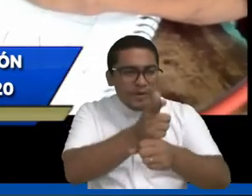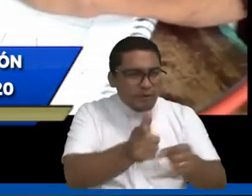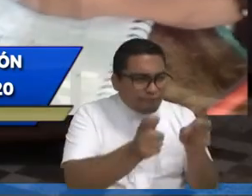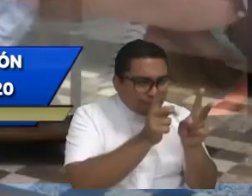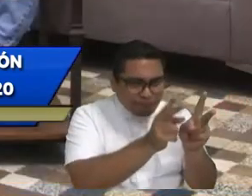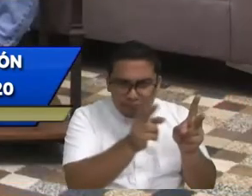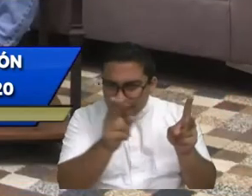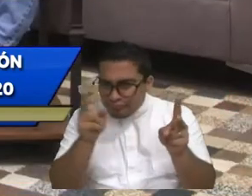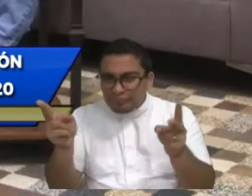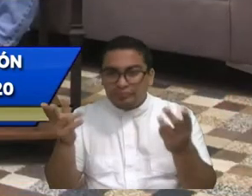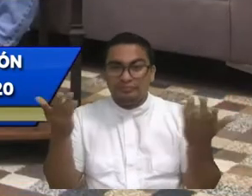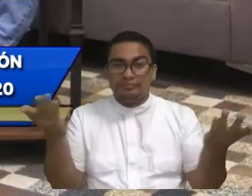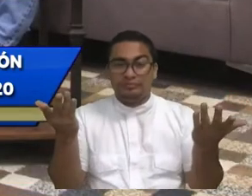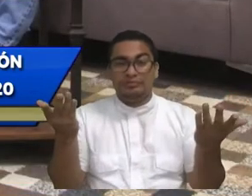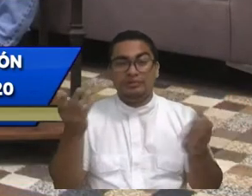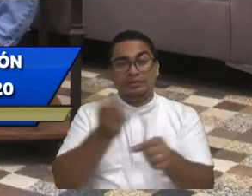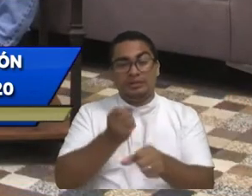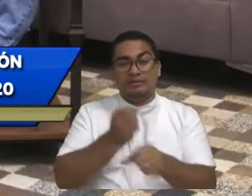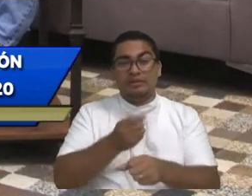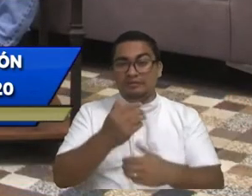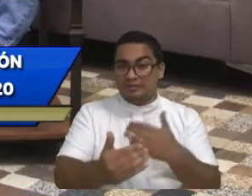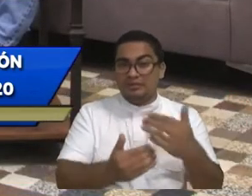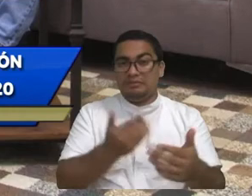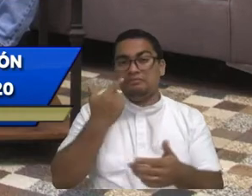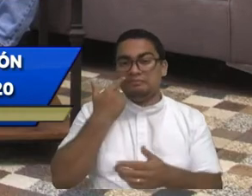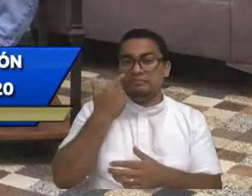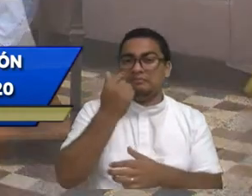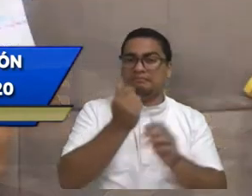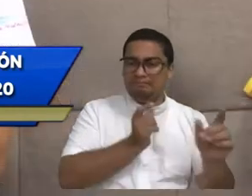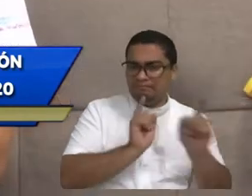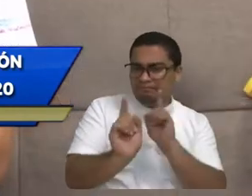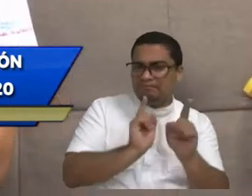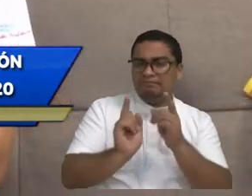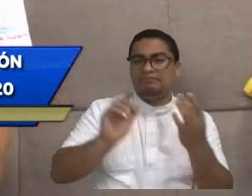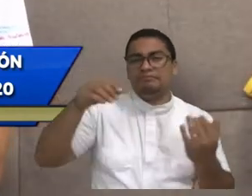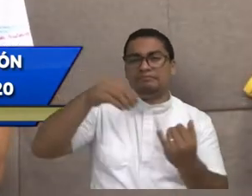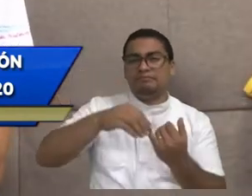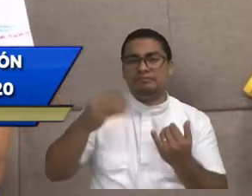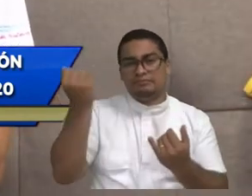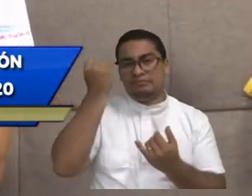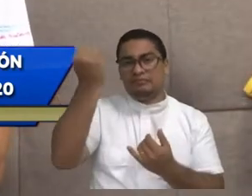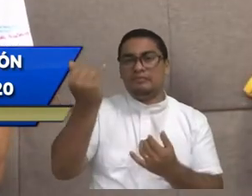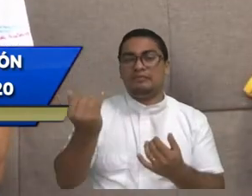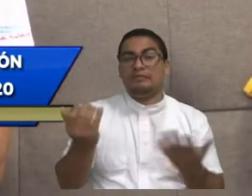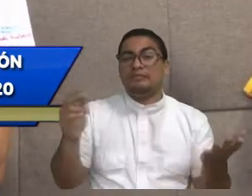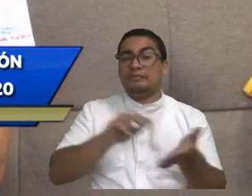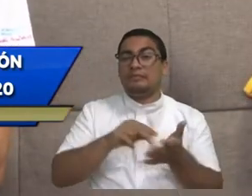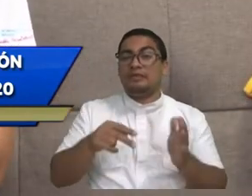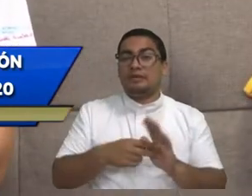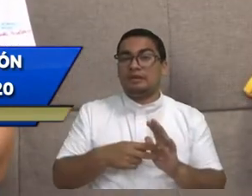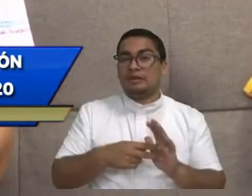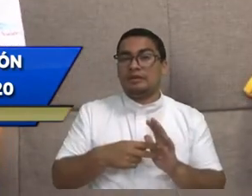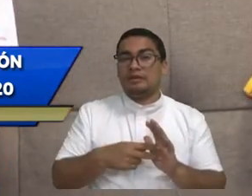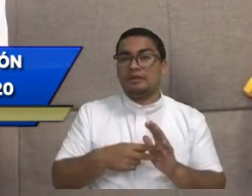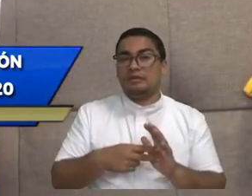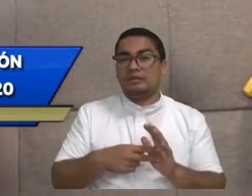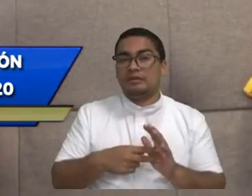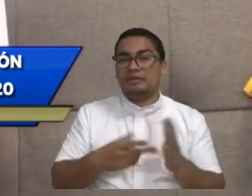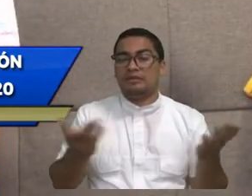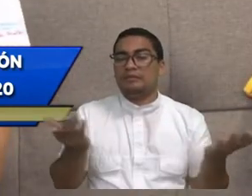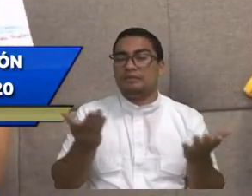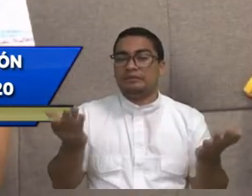estamos en ese proceso de trabajo para el reconocimiento de esas competencias tecnológicas que generalmente sabemos que nuestras generaciones